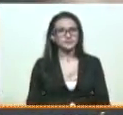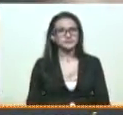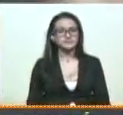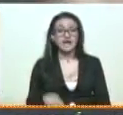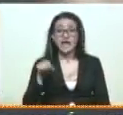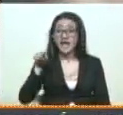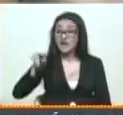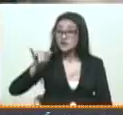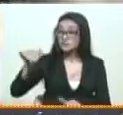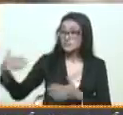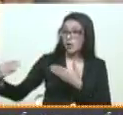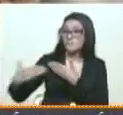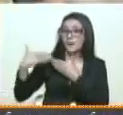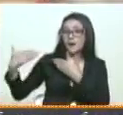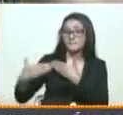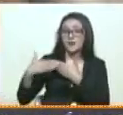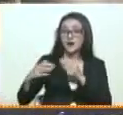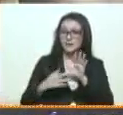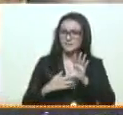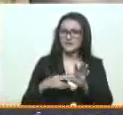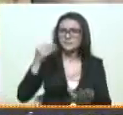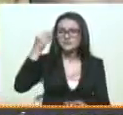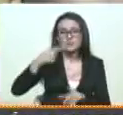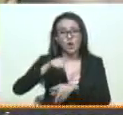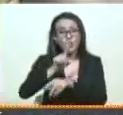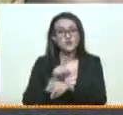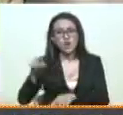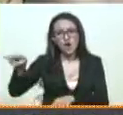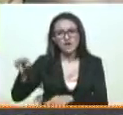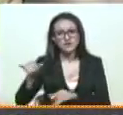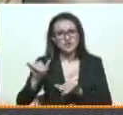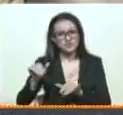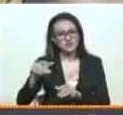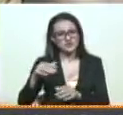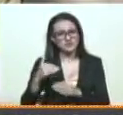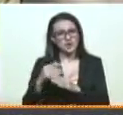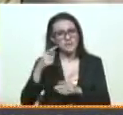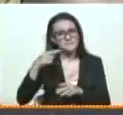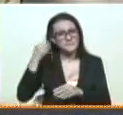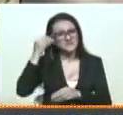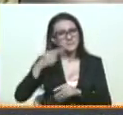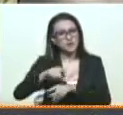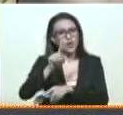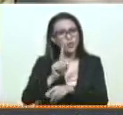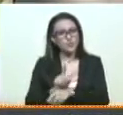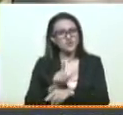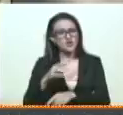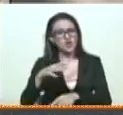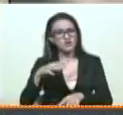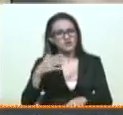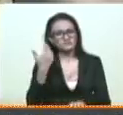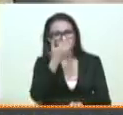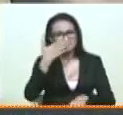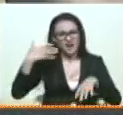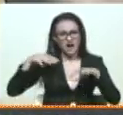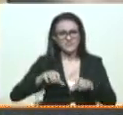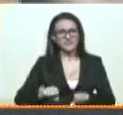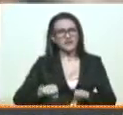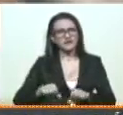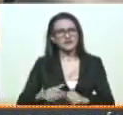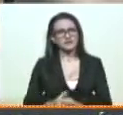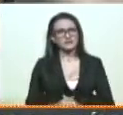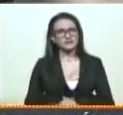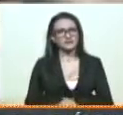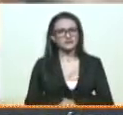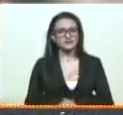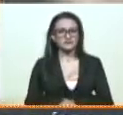a nosotros de representar un pensamiento único son exactamente la expresión del pensamiento único neoliberal capitalista. Y